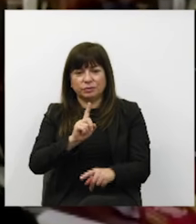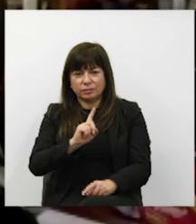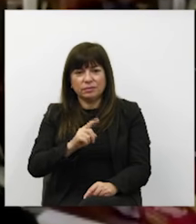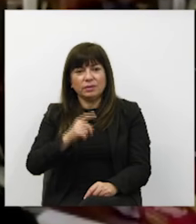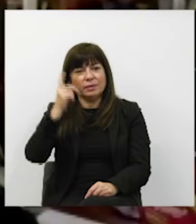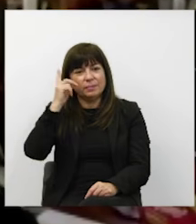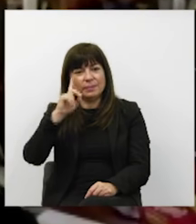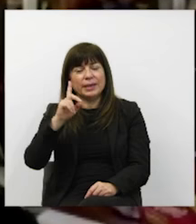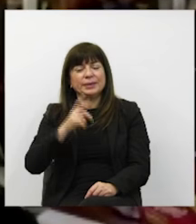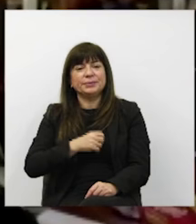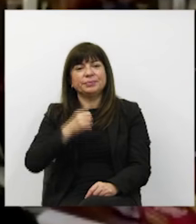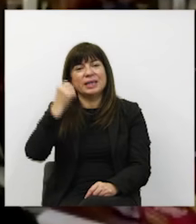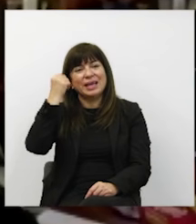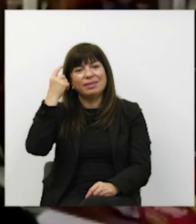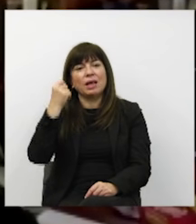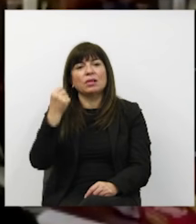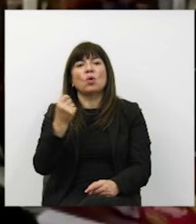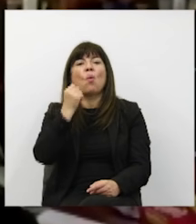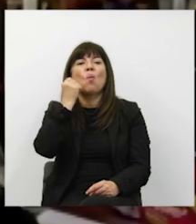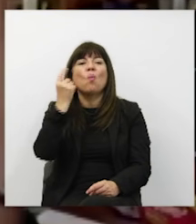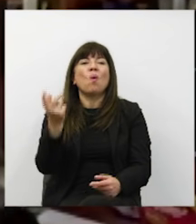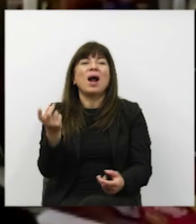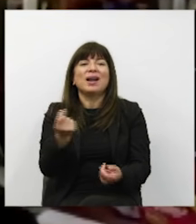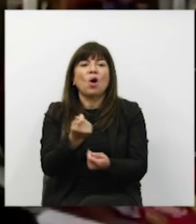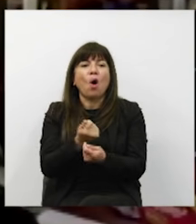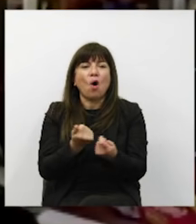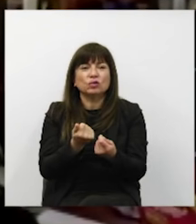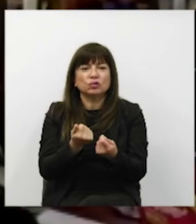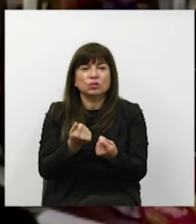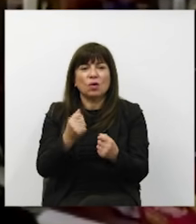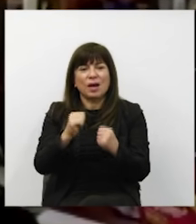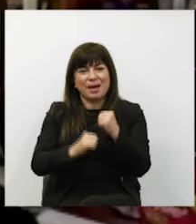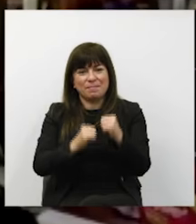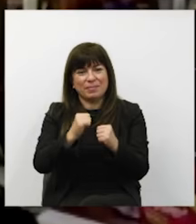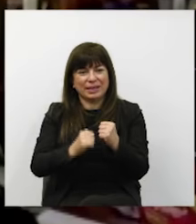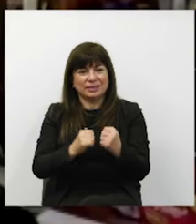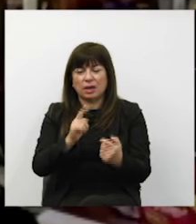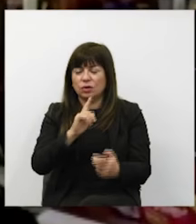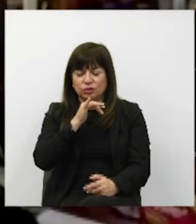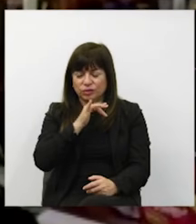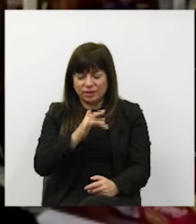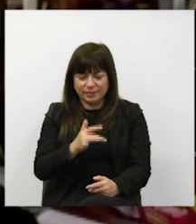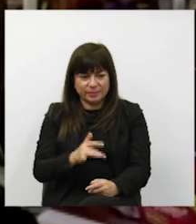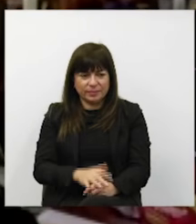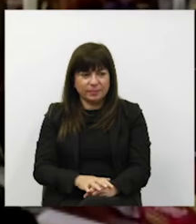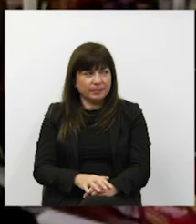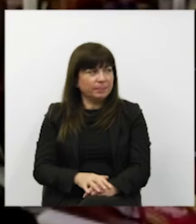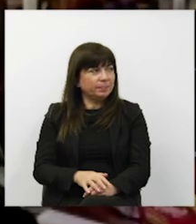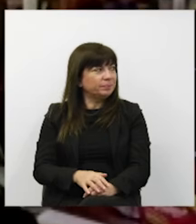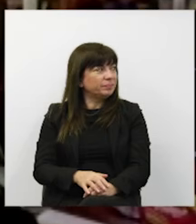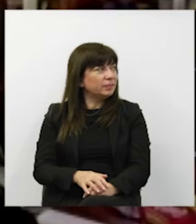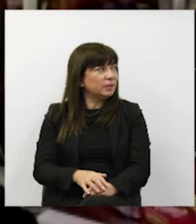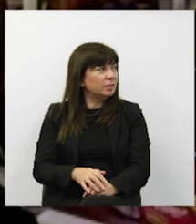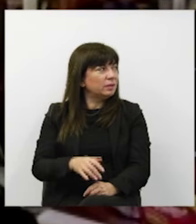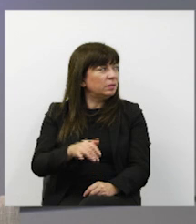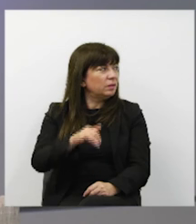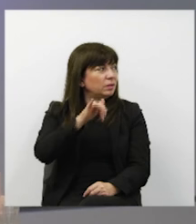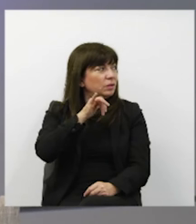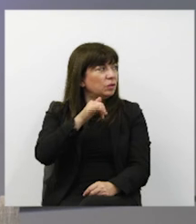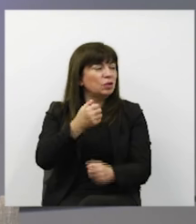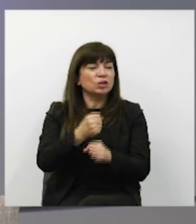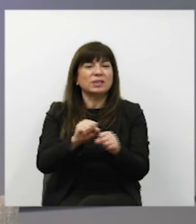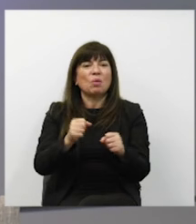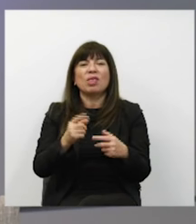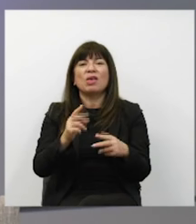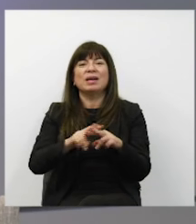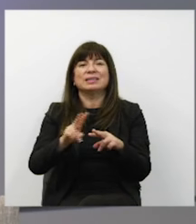van a...? ¿Cuál va a ser el costo de para las empresas? Pero no lo sé. Efectivamente, en Chile, no se ha podido